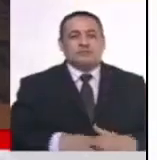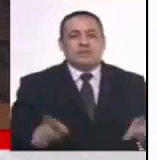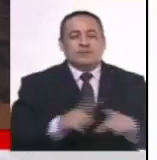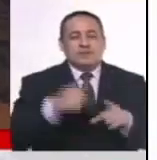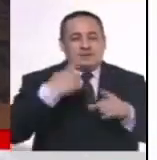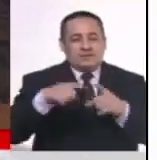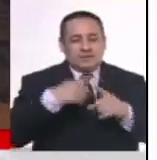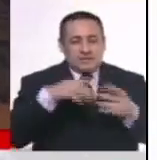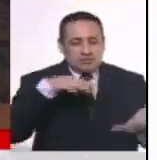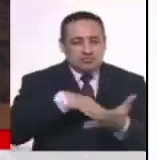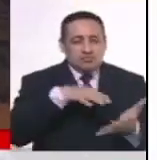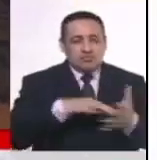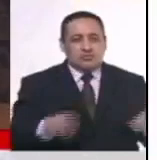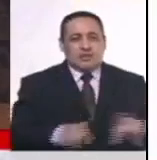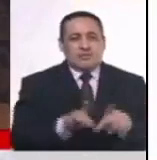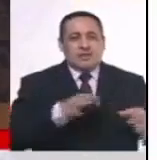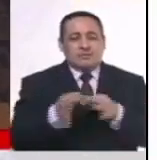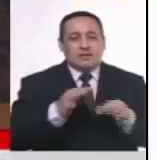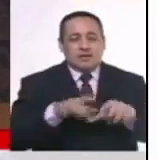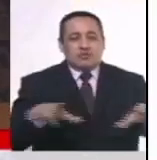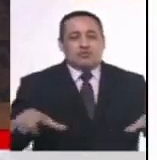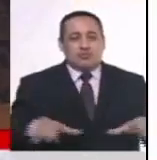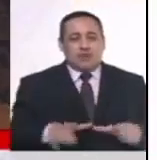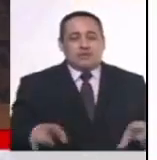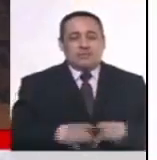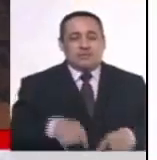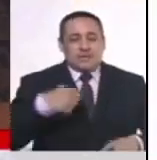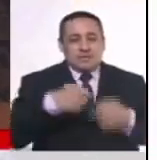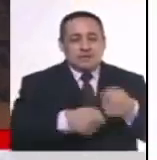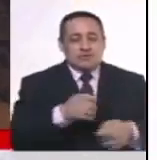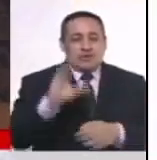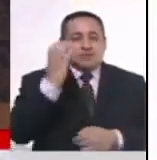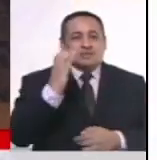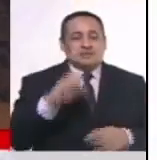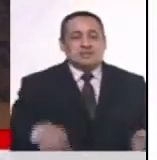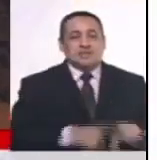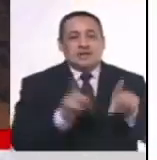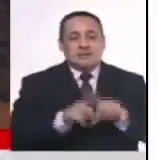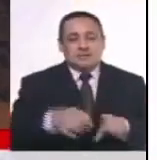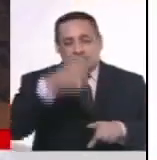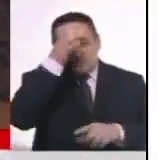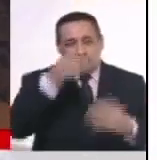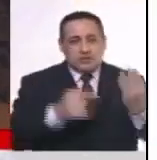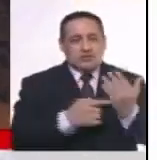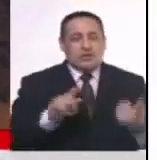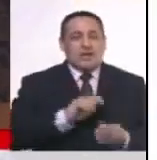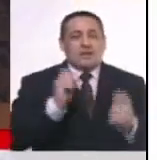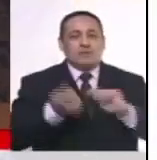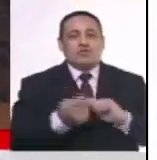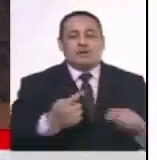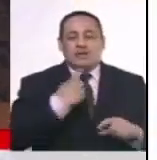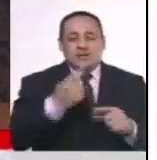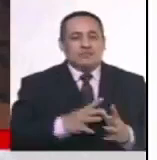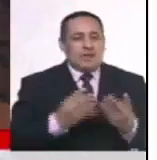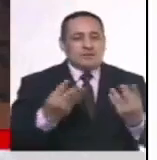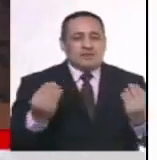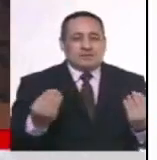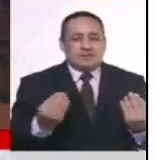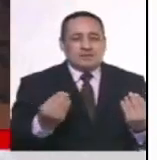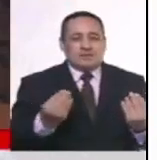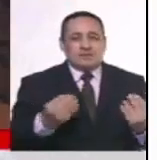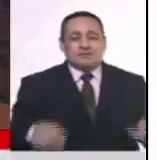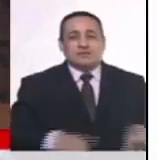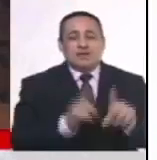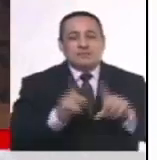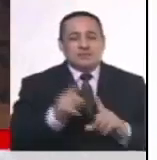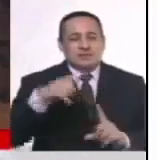Diversos estudios indican que la rentabilidad de la inversión en ciencia, tecnología e innovación es muy alta.